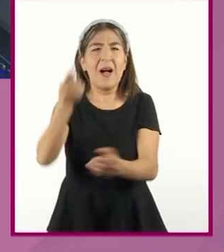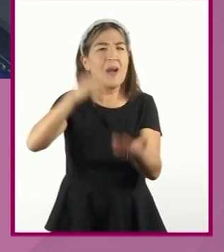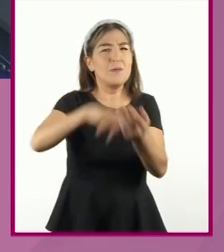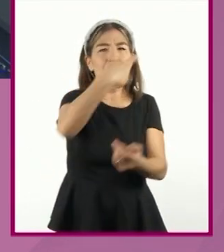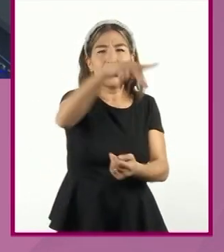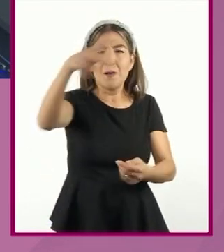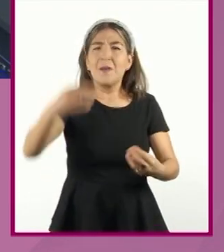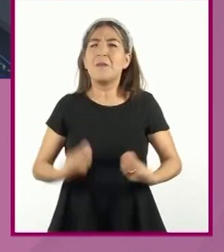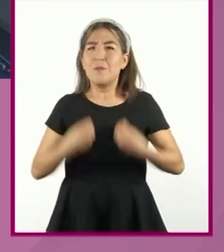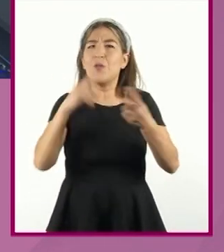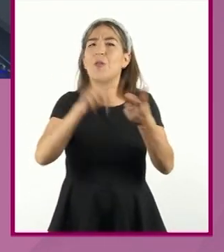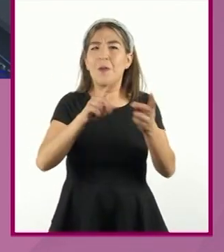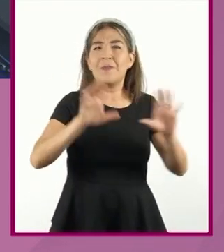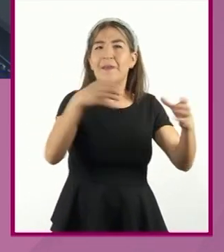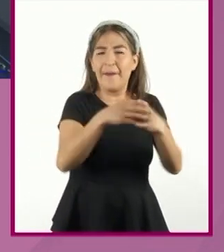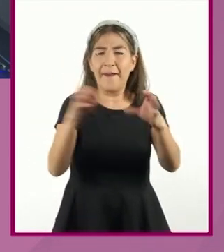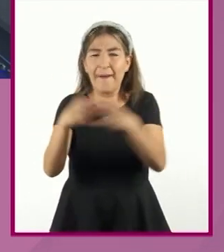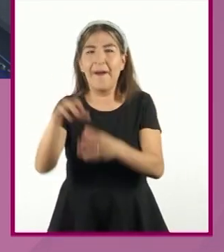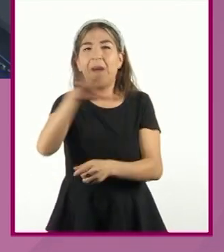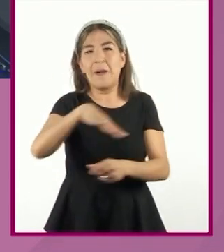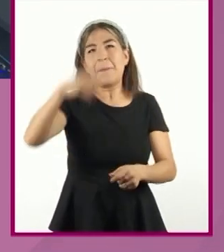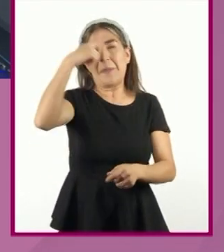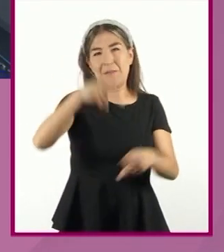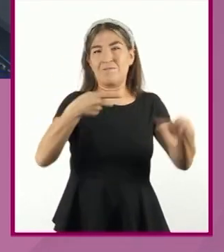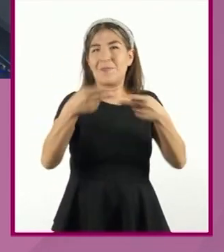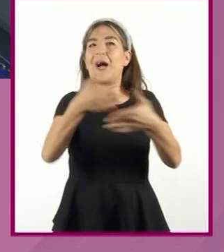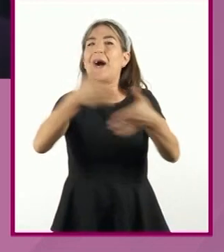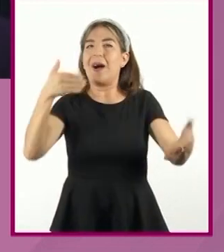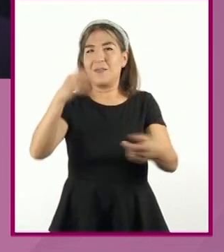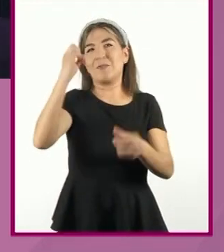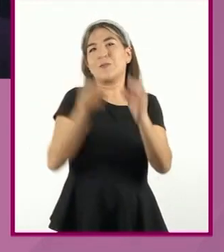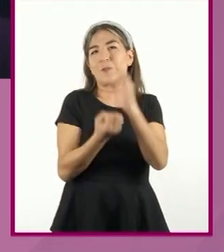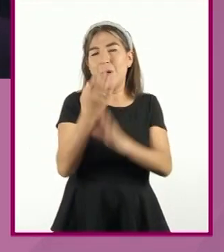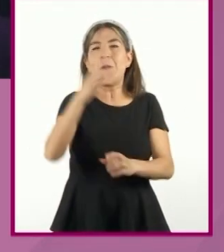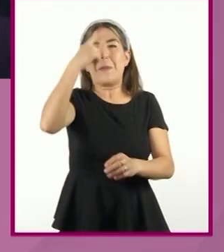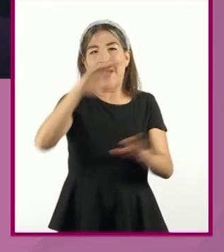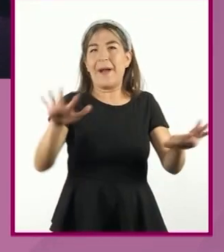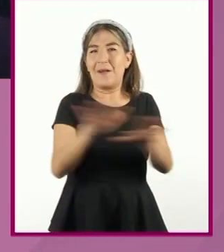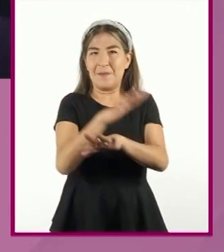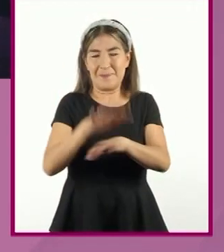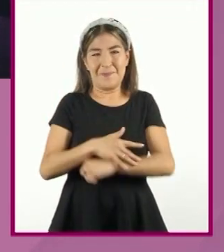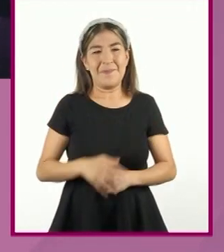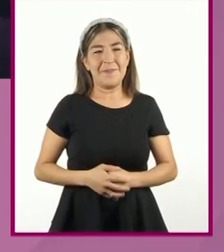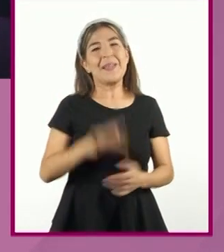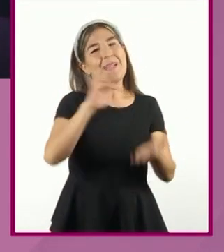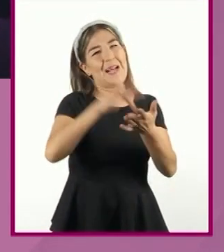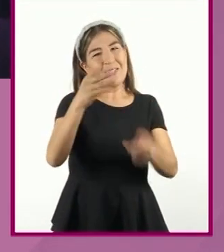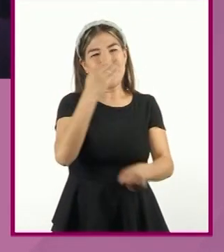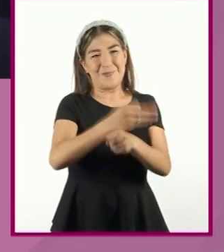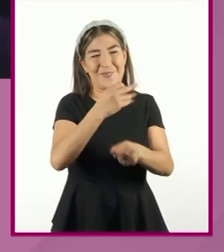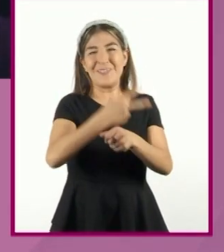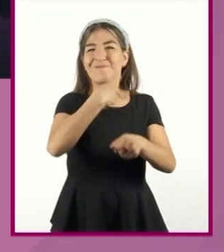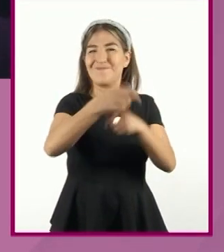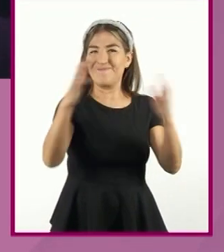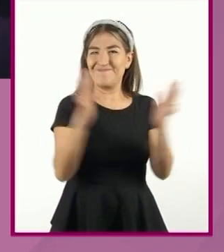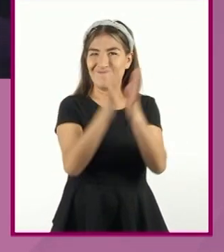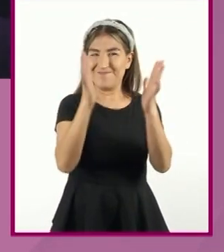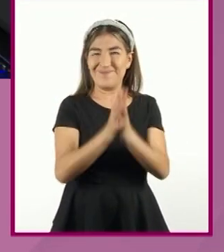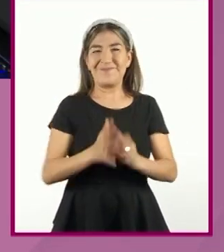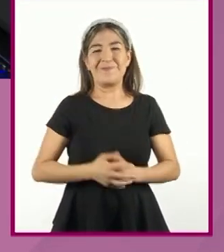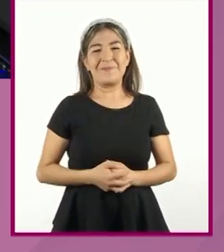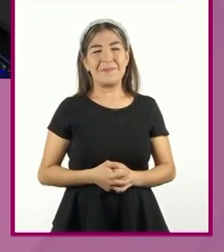y a pensar cómo podemos crear una cultura de prevención. Así es. Gracias por invitarnos a participar,